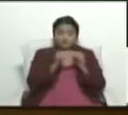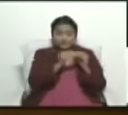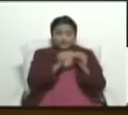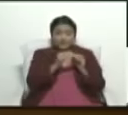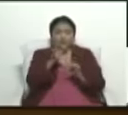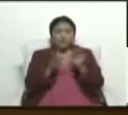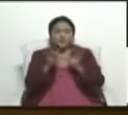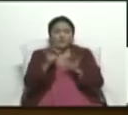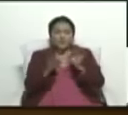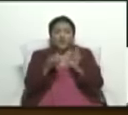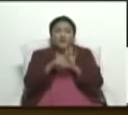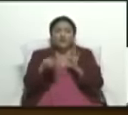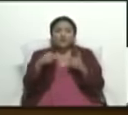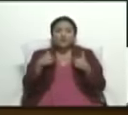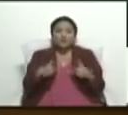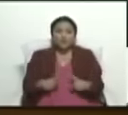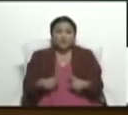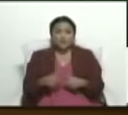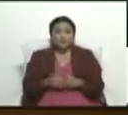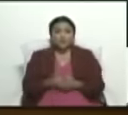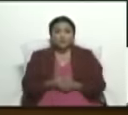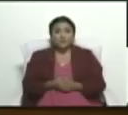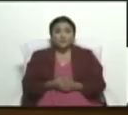de la justicia y los derechos humanos en Venezuela.